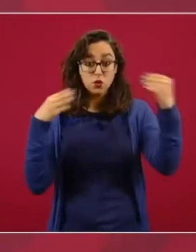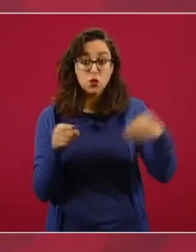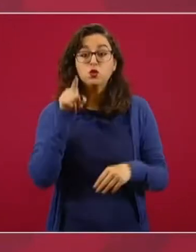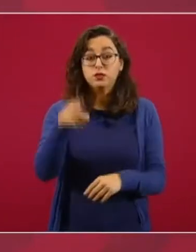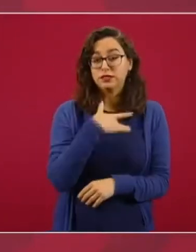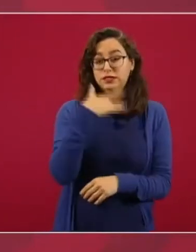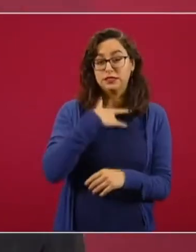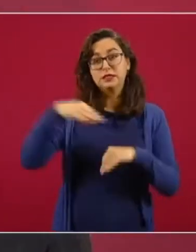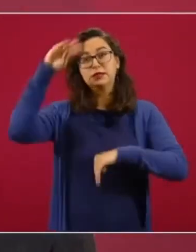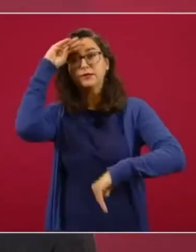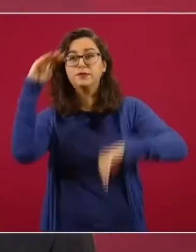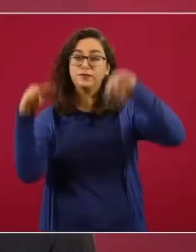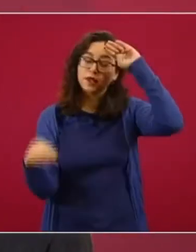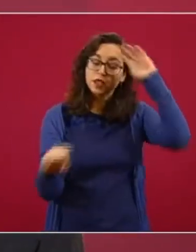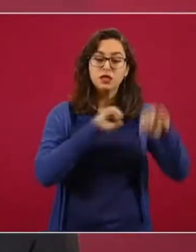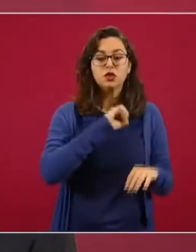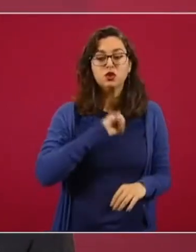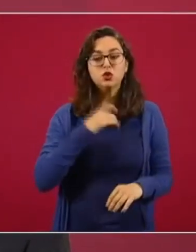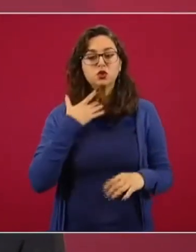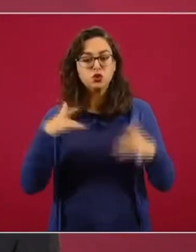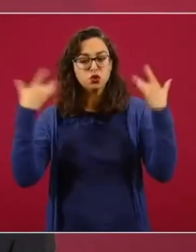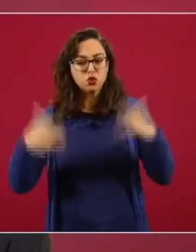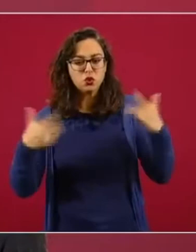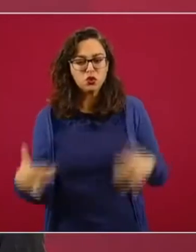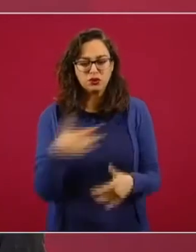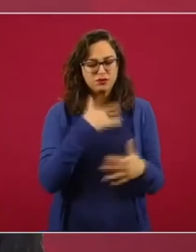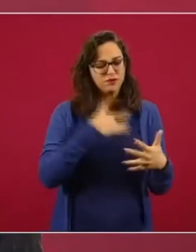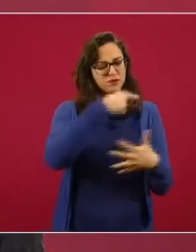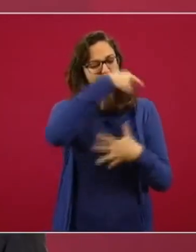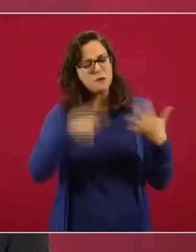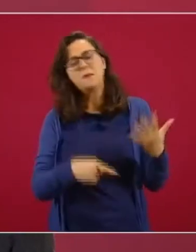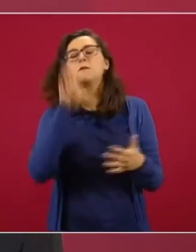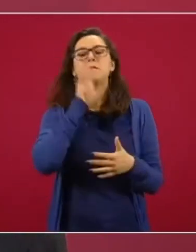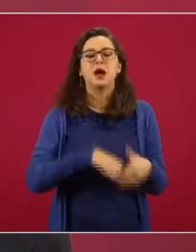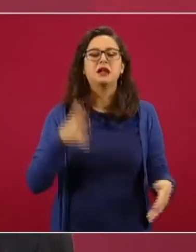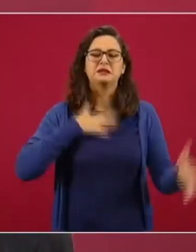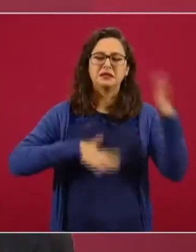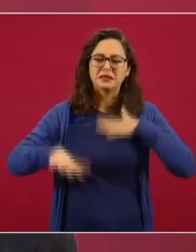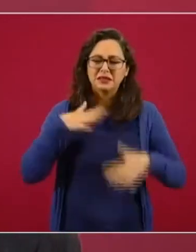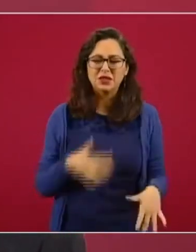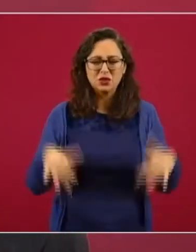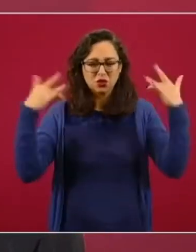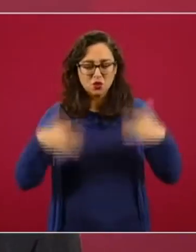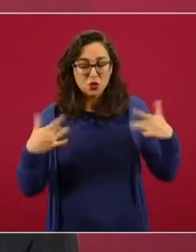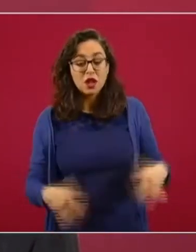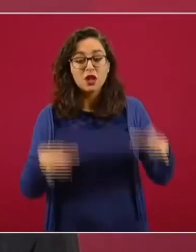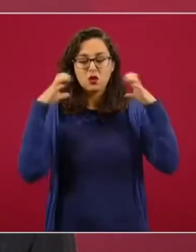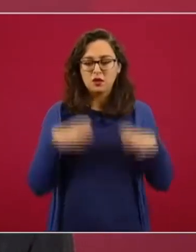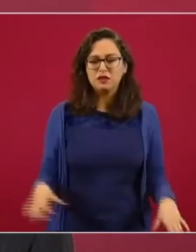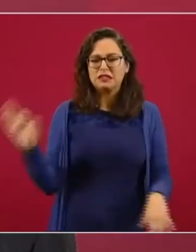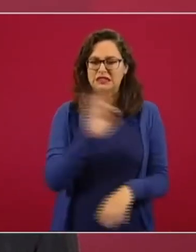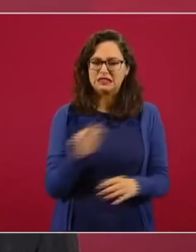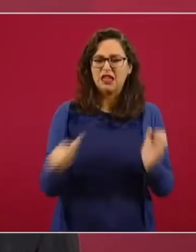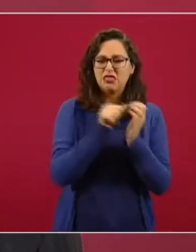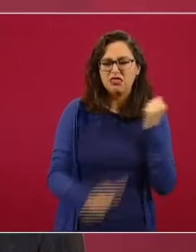cabeza, dolor de garganta y los otros síntomas accesorios de COVID, fatiga, dolor muscular, puede tener diarrea, pérdida